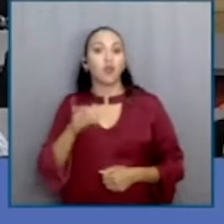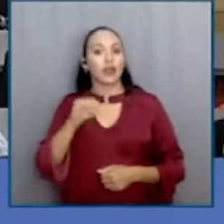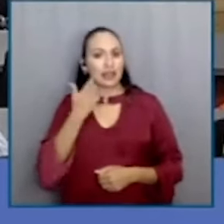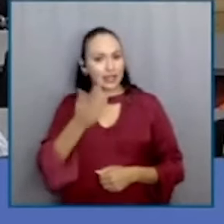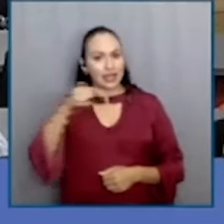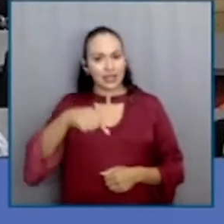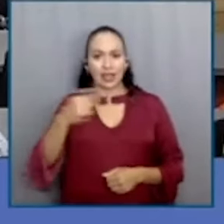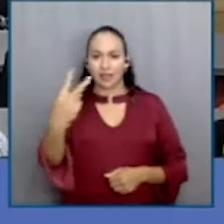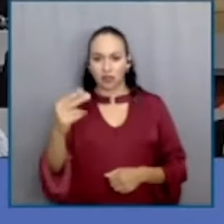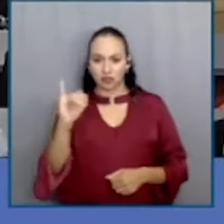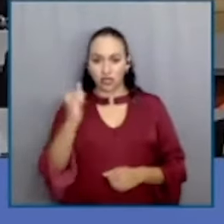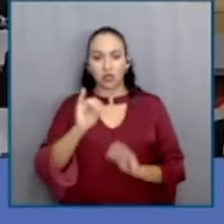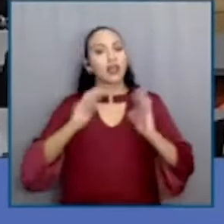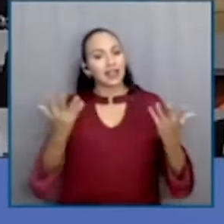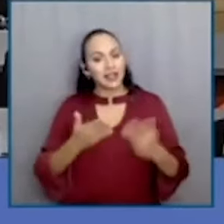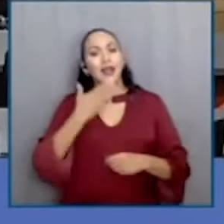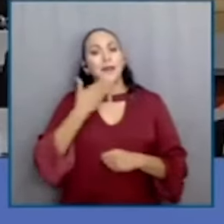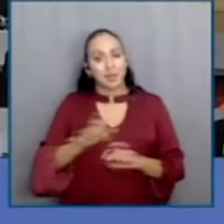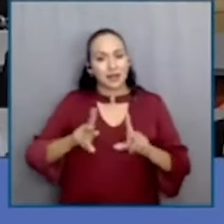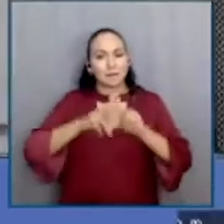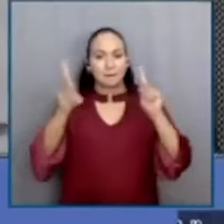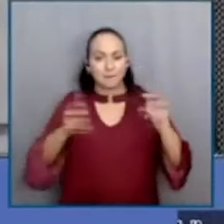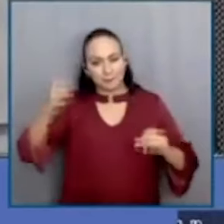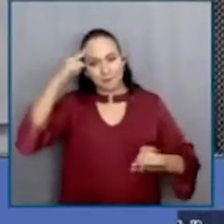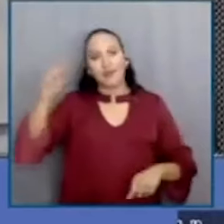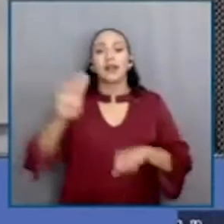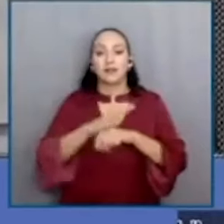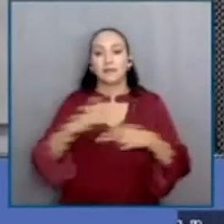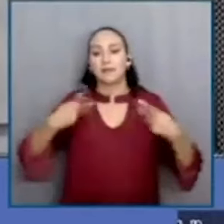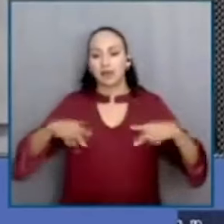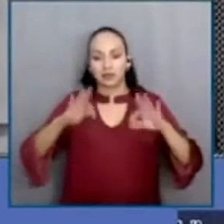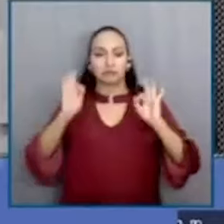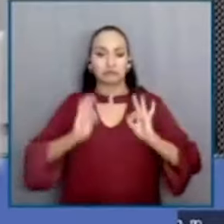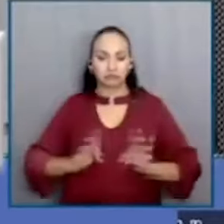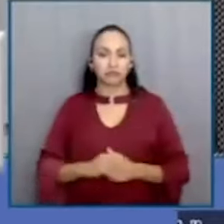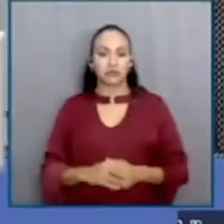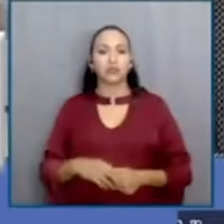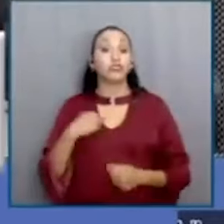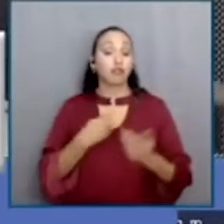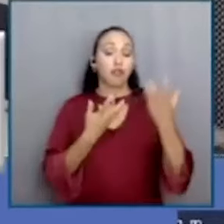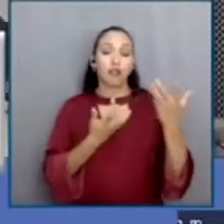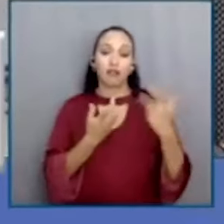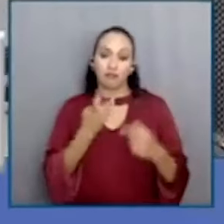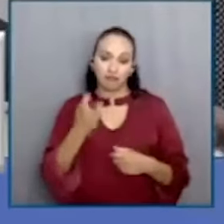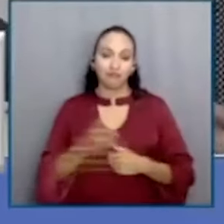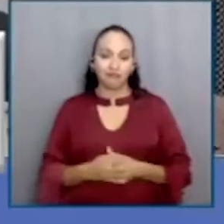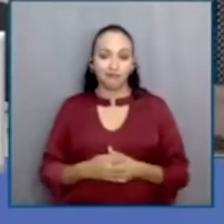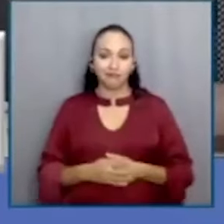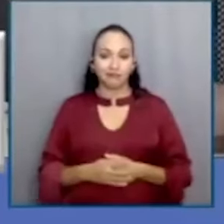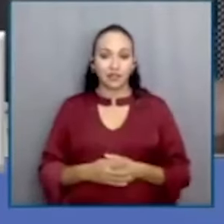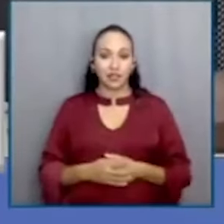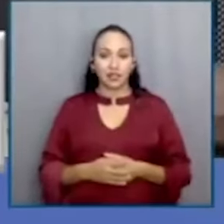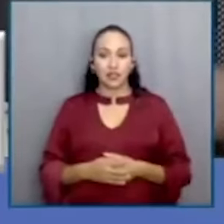se desarrollen en paz por el bien de México. Ese es mi deseo. Que declaremos la